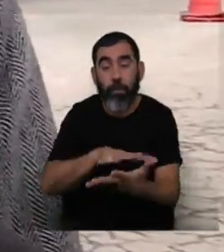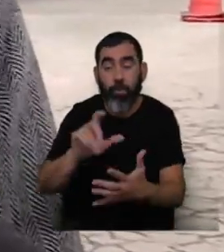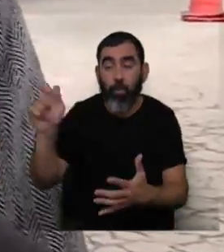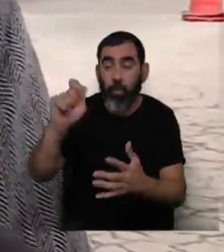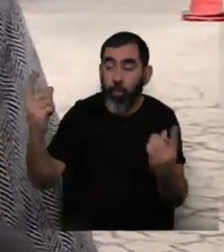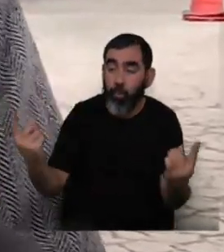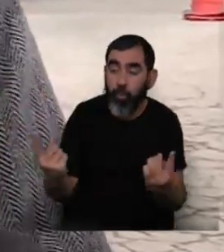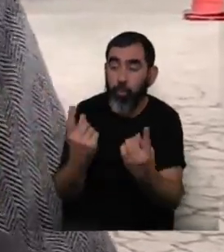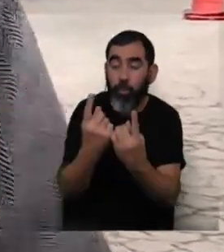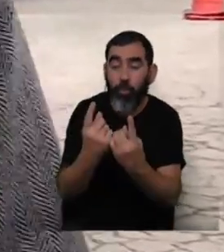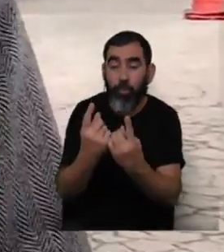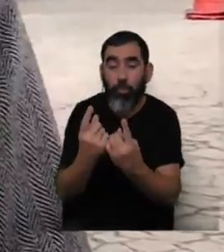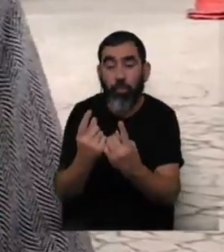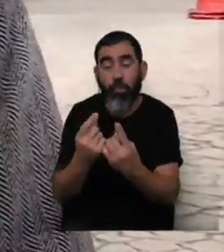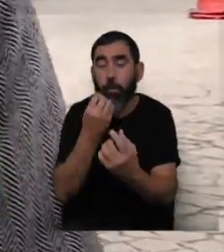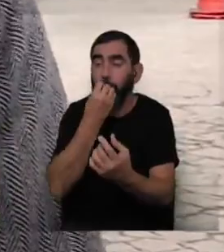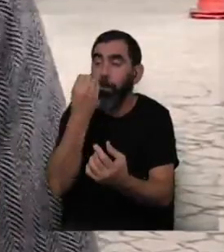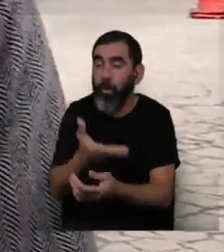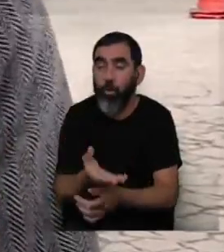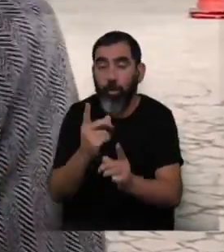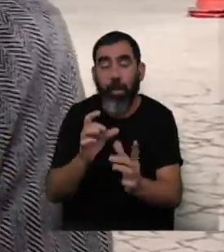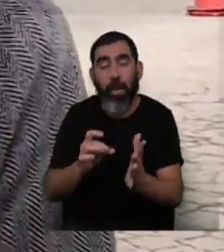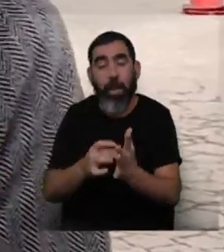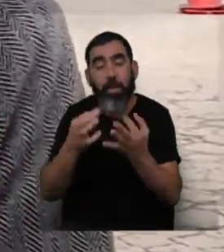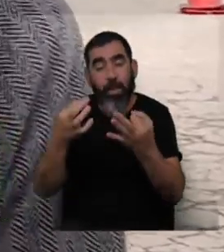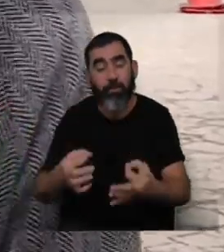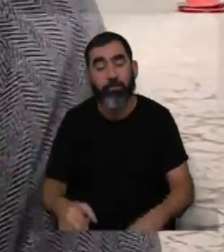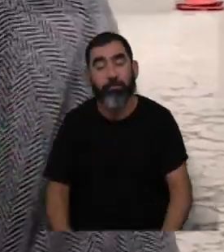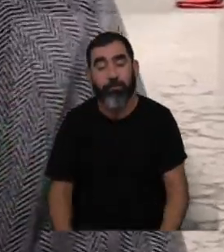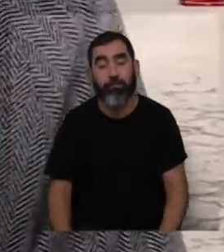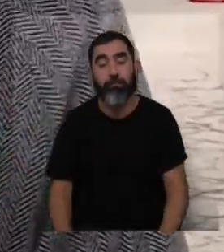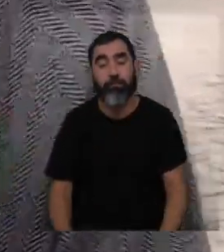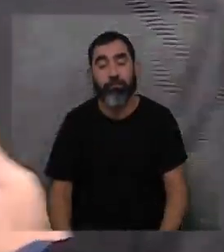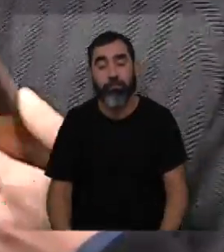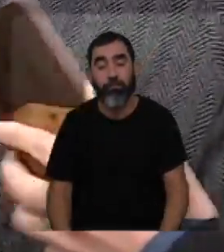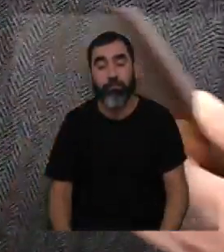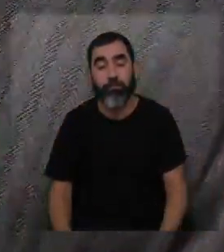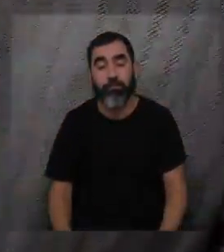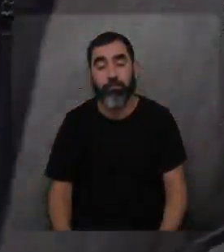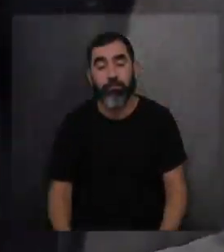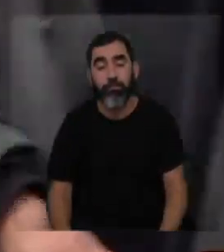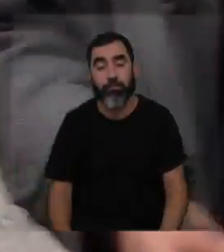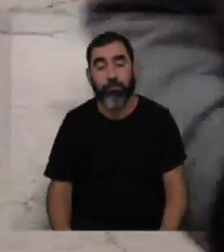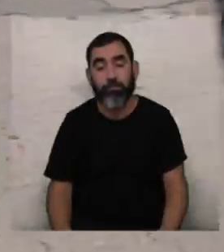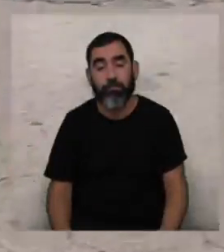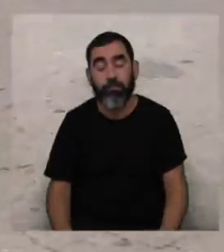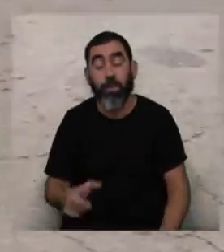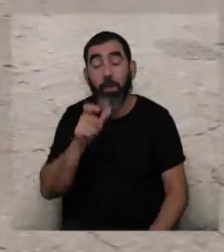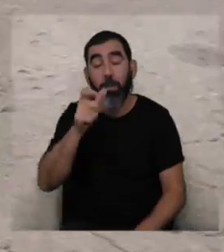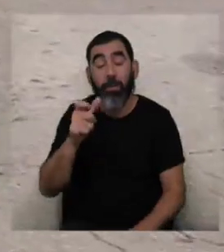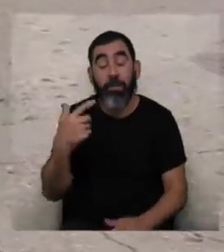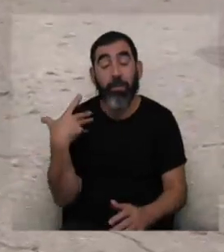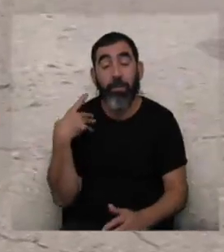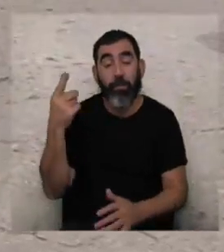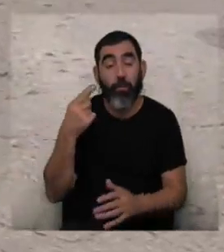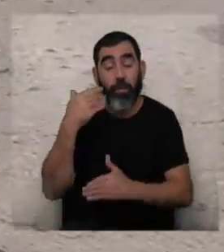forma más calificada, con mayor calidad. Muchísimas gracias. De nada. Bueno, Rosina, tenía la palabra del